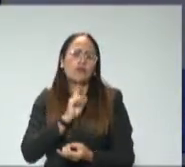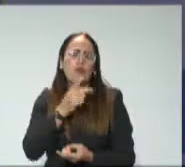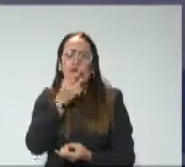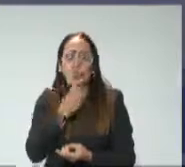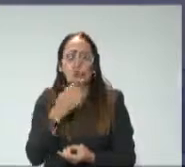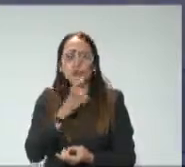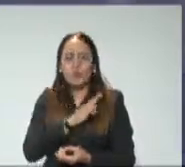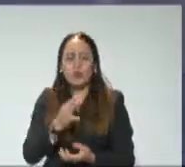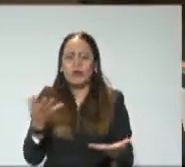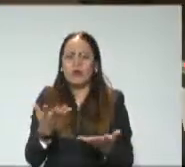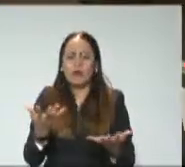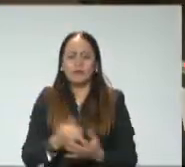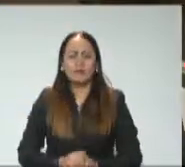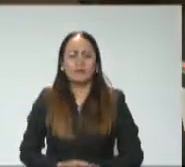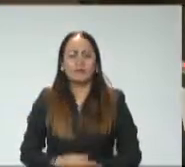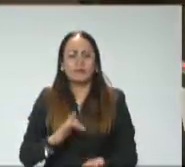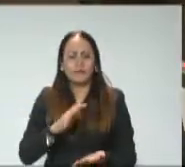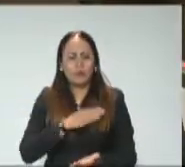días